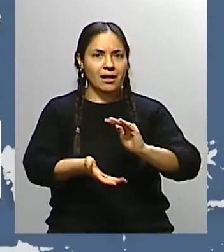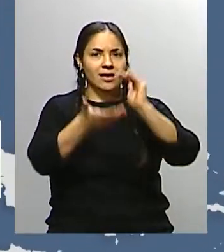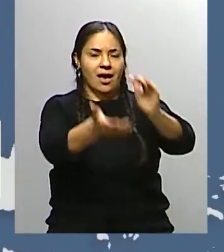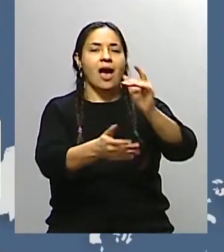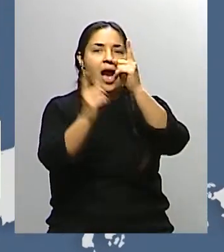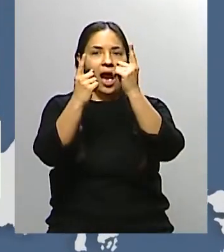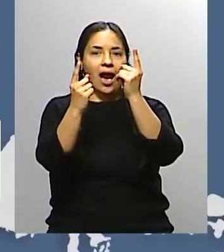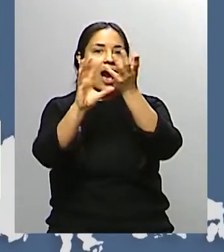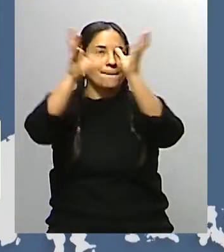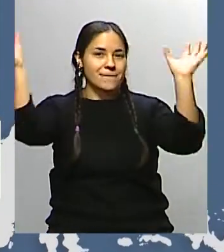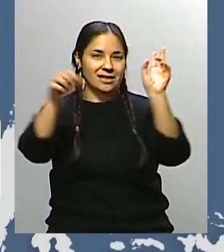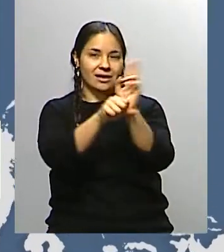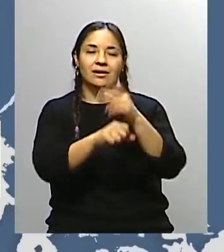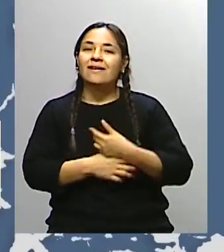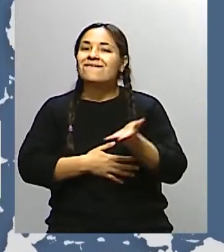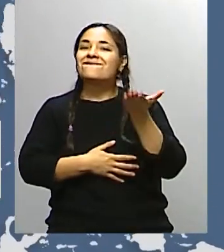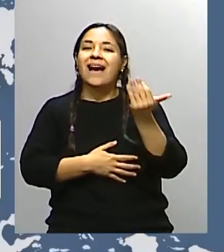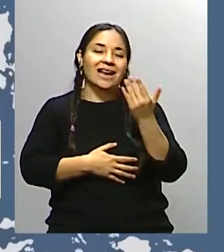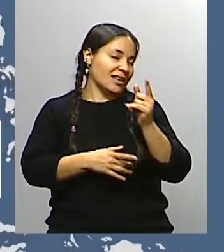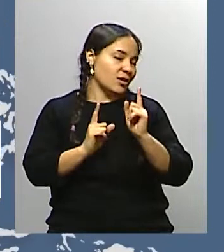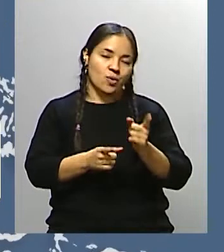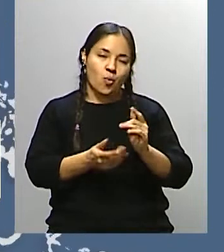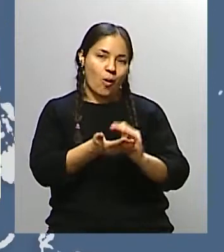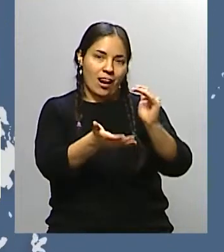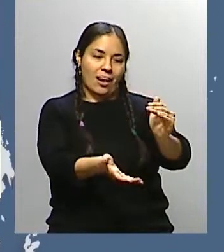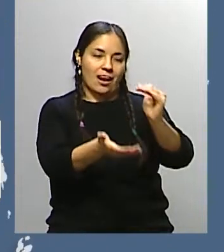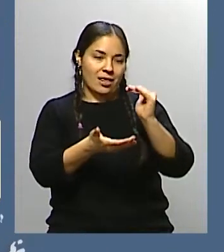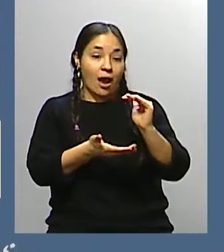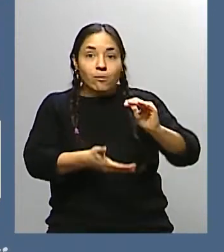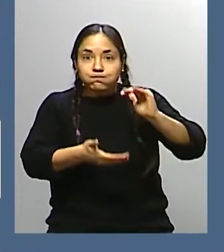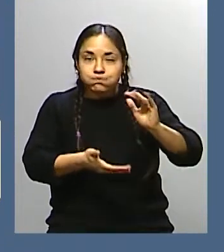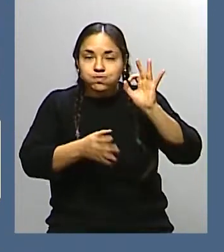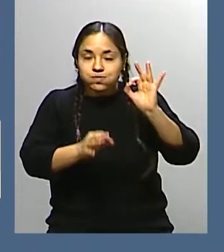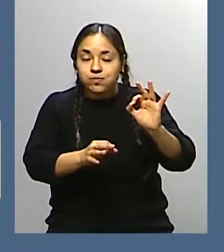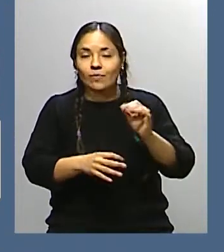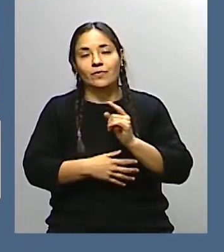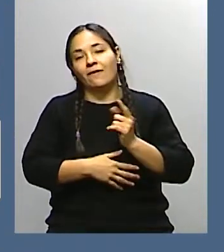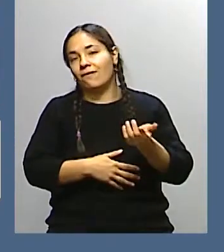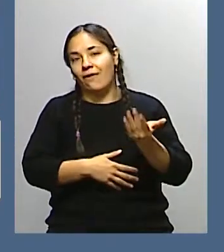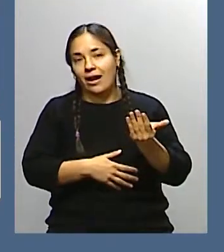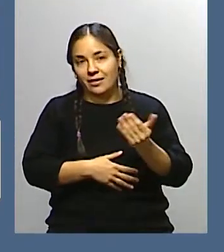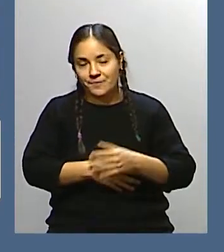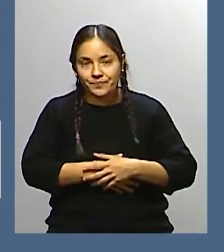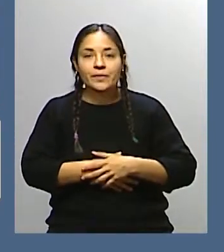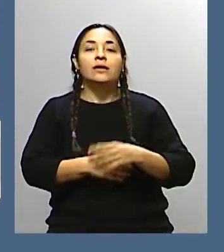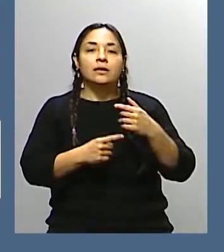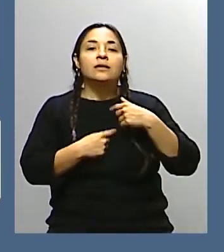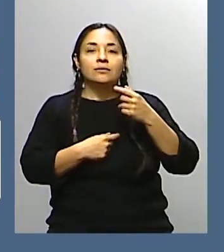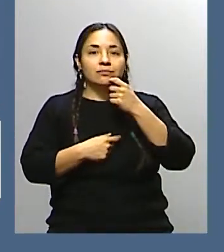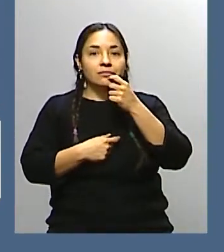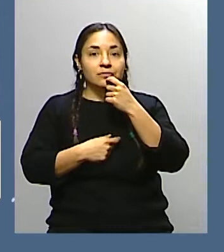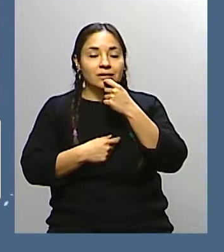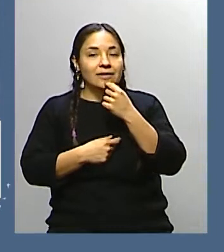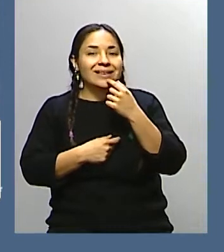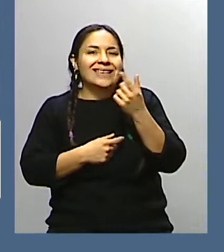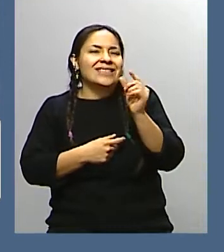siendo insuficientes. Si uno analiza el Producto Interno Bruto, sigue siendo, digamos, ínfimo